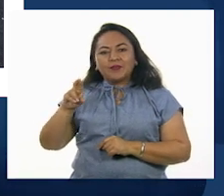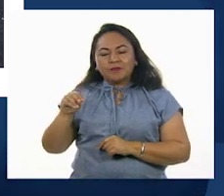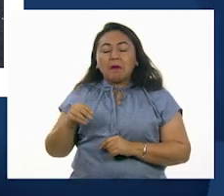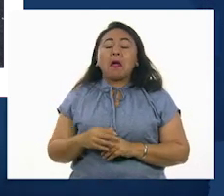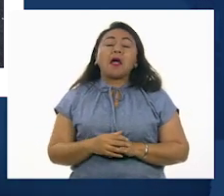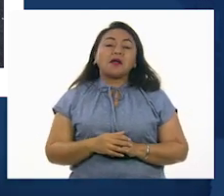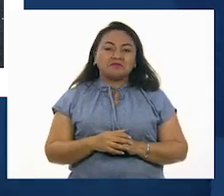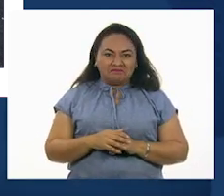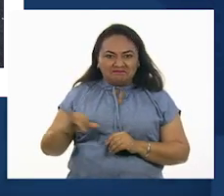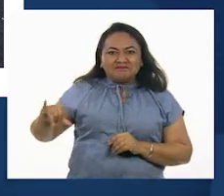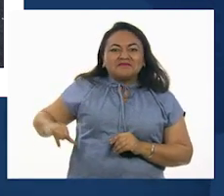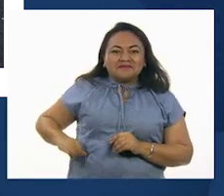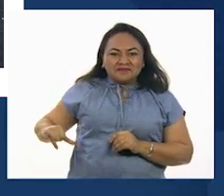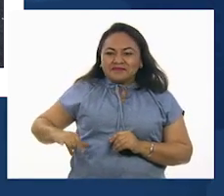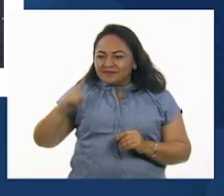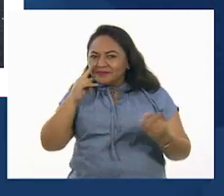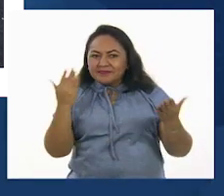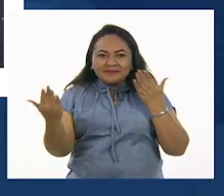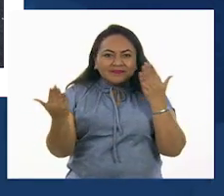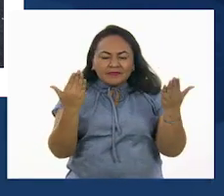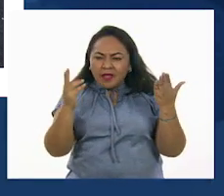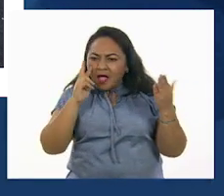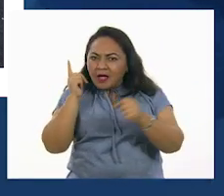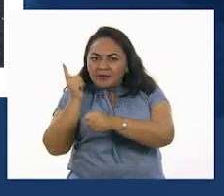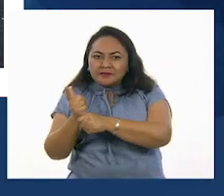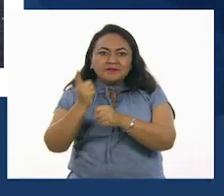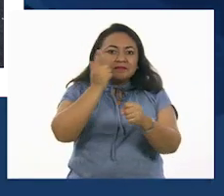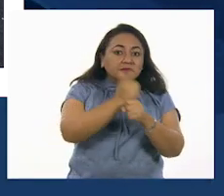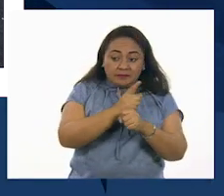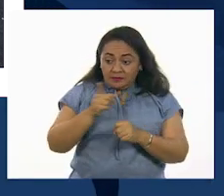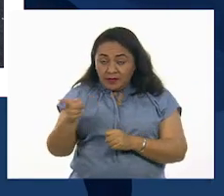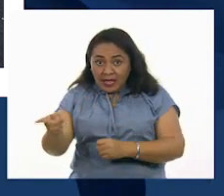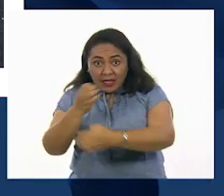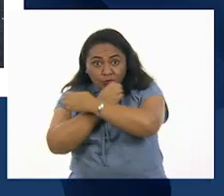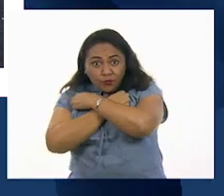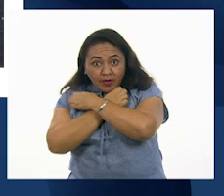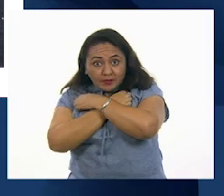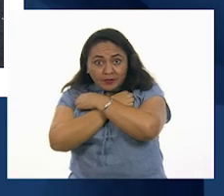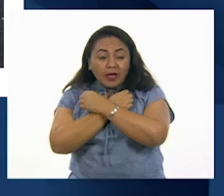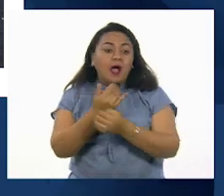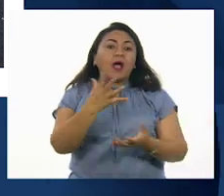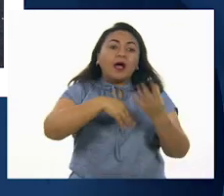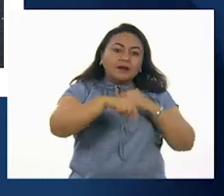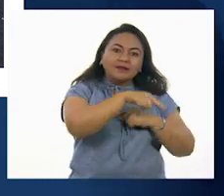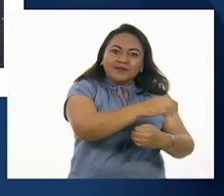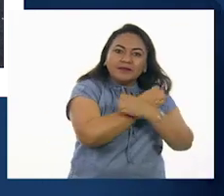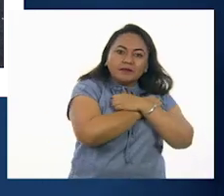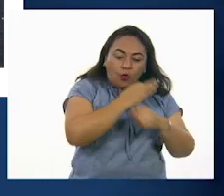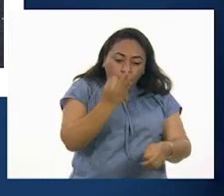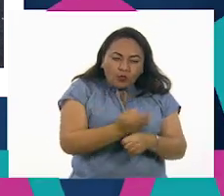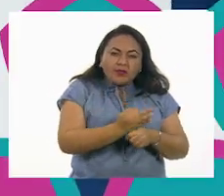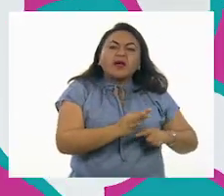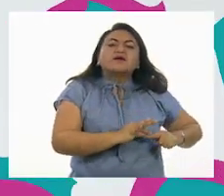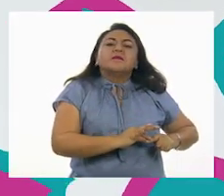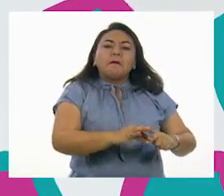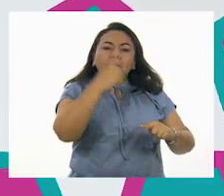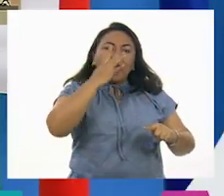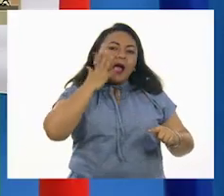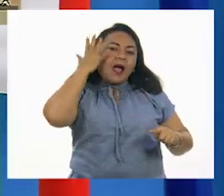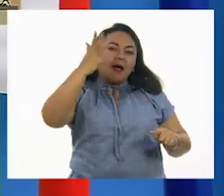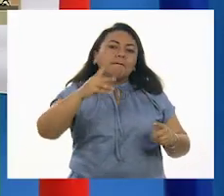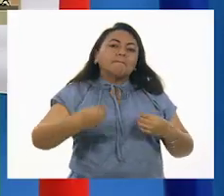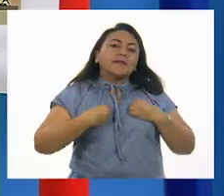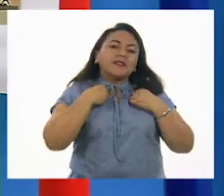interesante poder hacer estas comparaciones y darnos cuenta de que la educación que recibimos es una guía para el rumbo de nuestra vida. Y